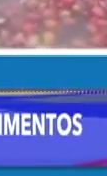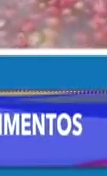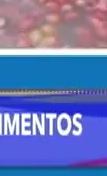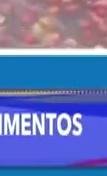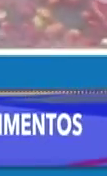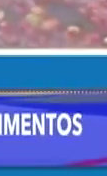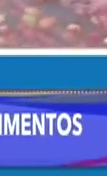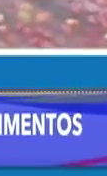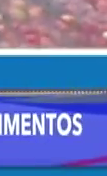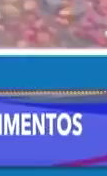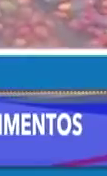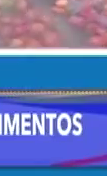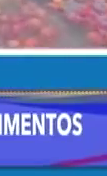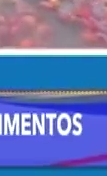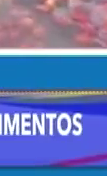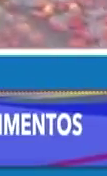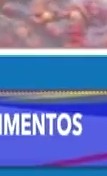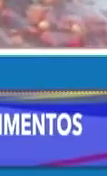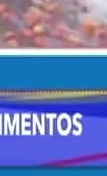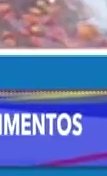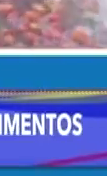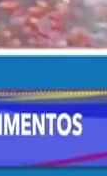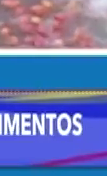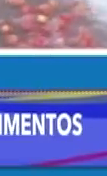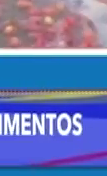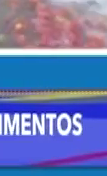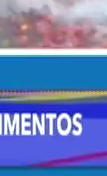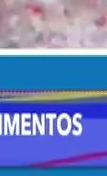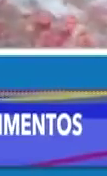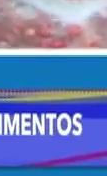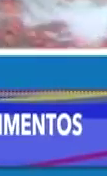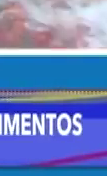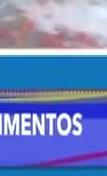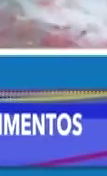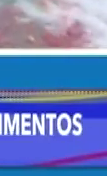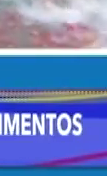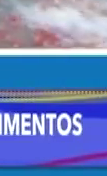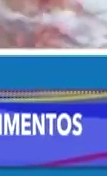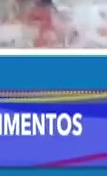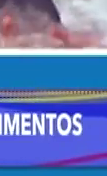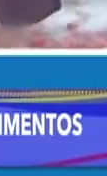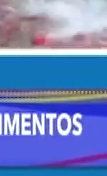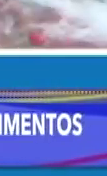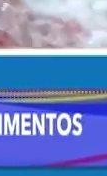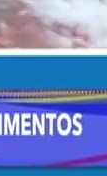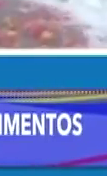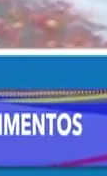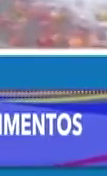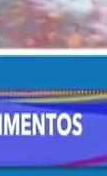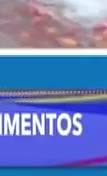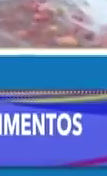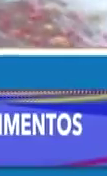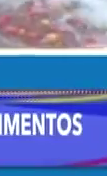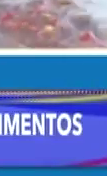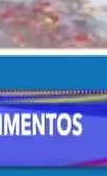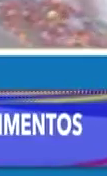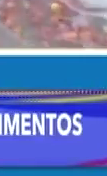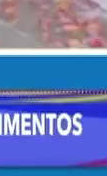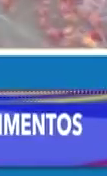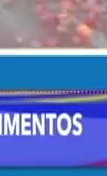vamos a hacer una gran y nueva alianza productiva con todos los sectores empresariales de capital nacional